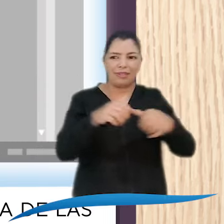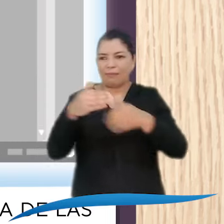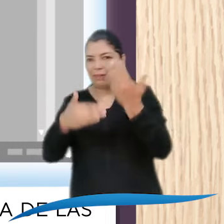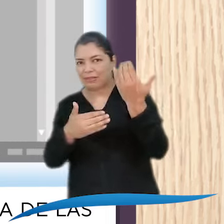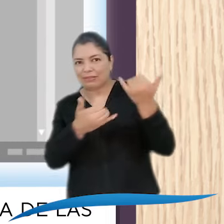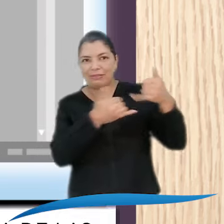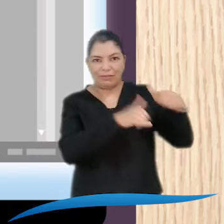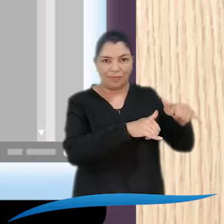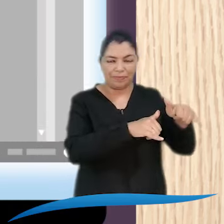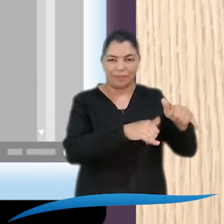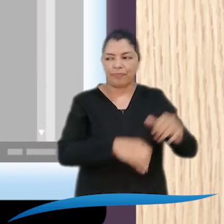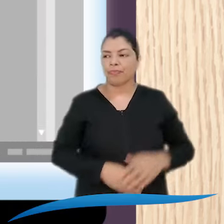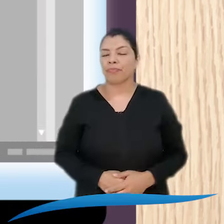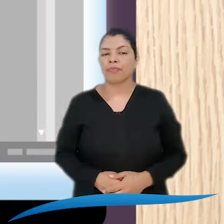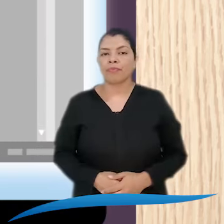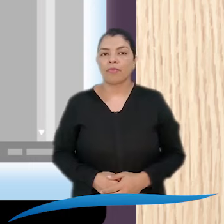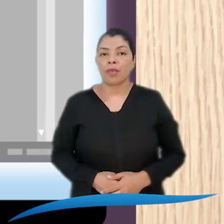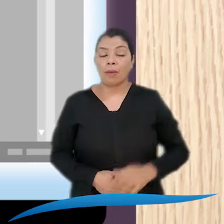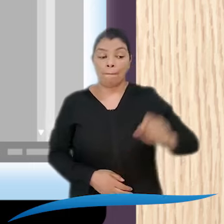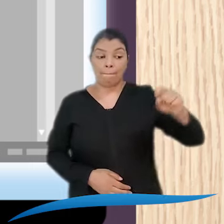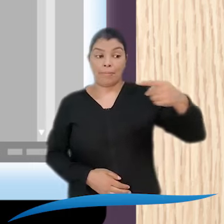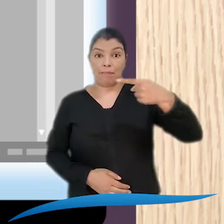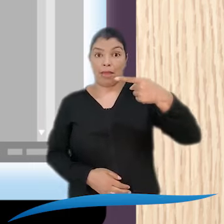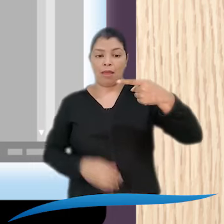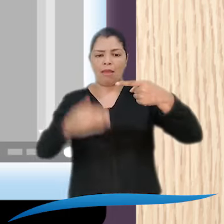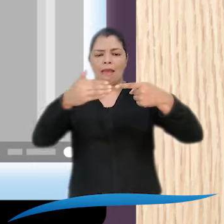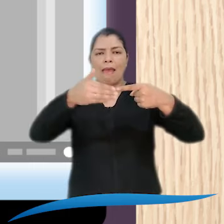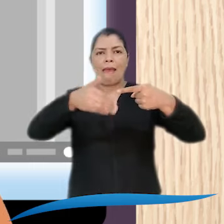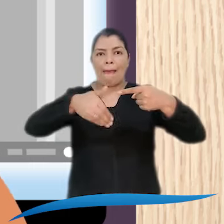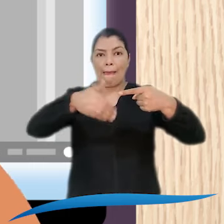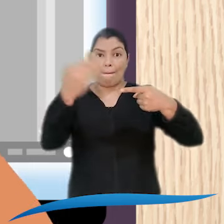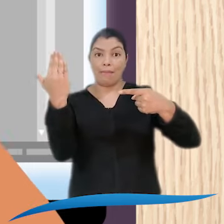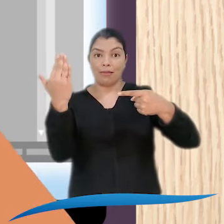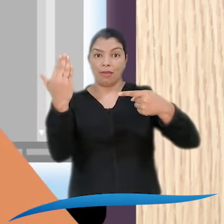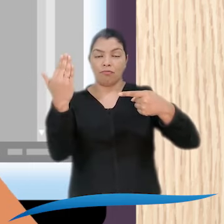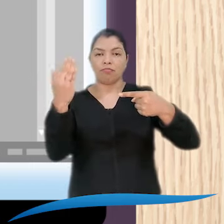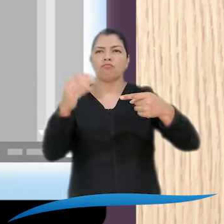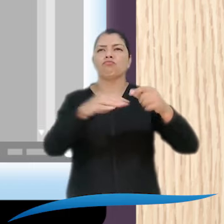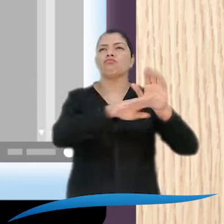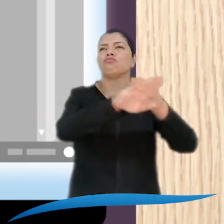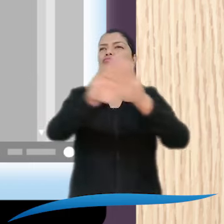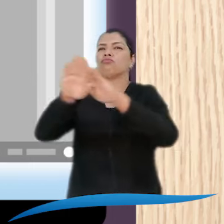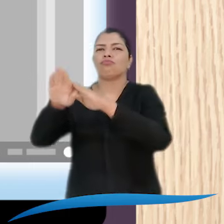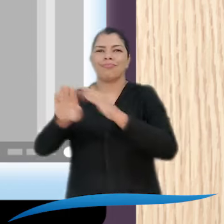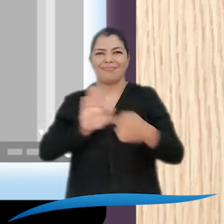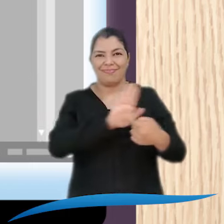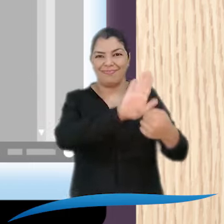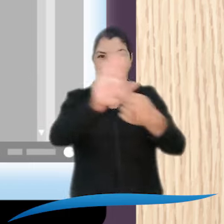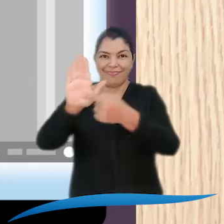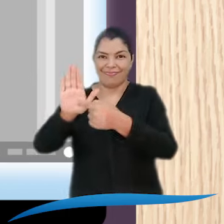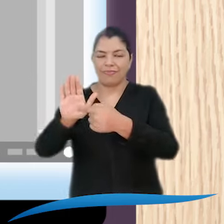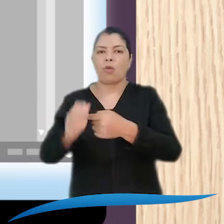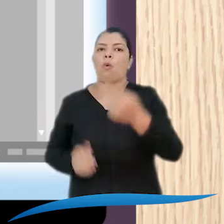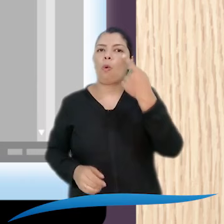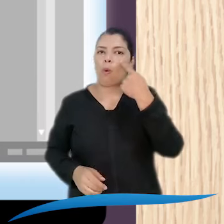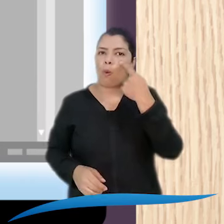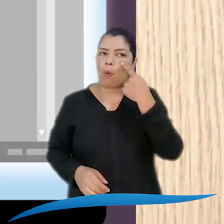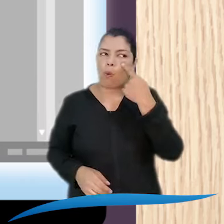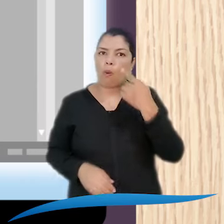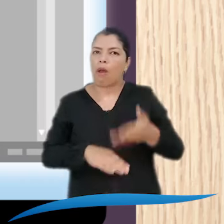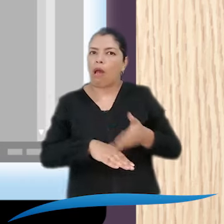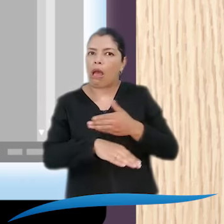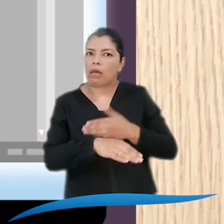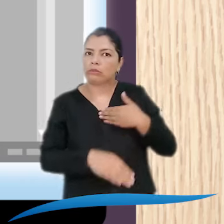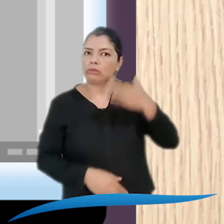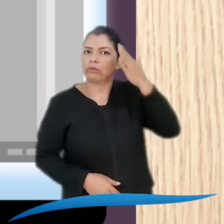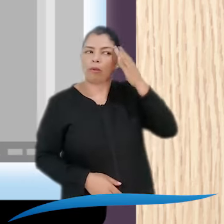los siguientes aspectos. Que para la definición de la fecha de inicio de la primera actividad, la socialización de la convocatoria pública,